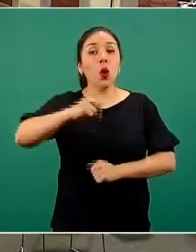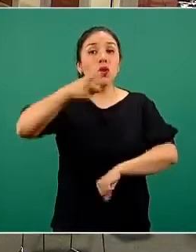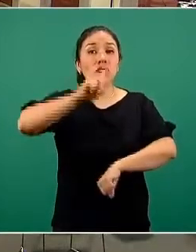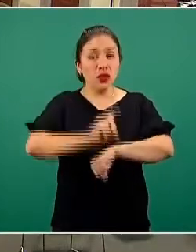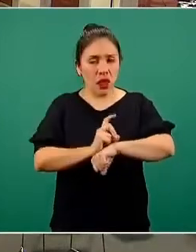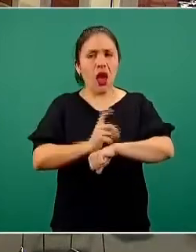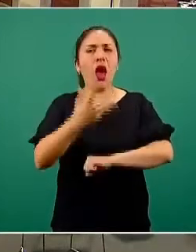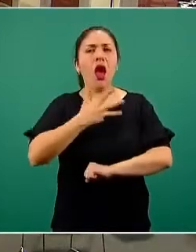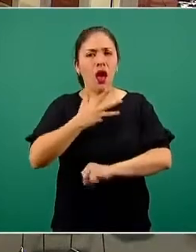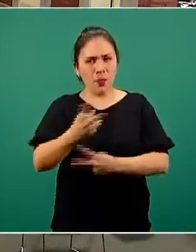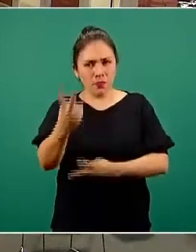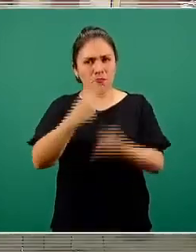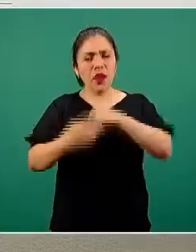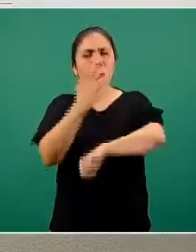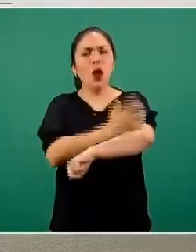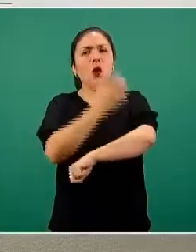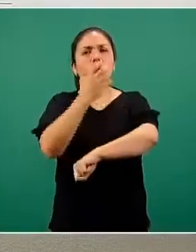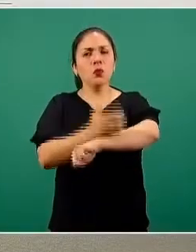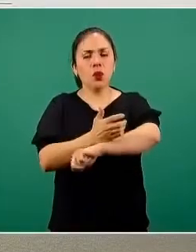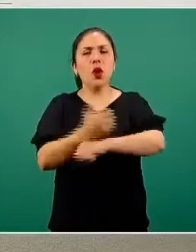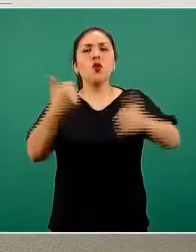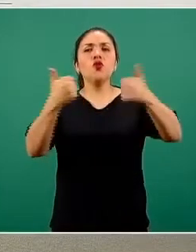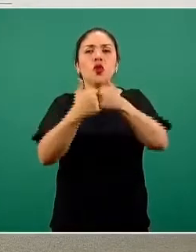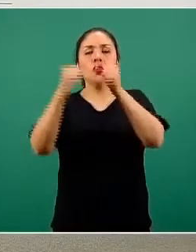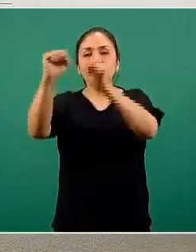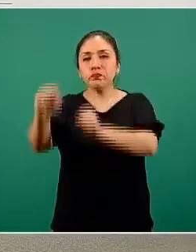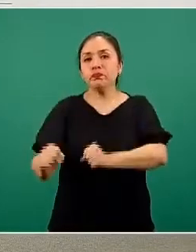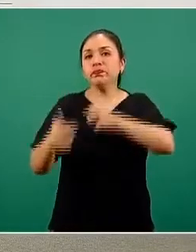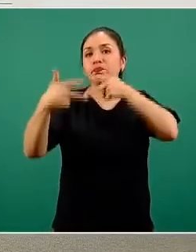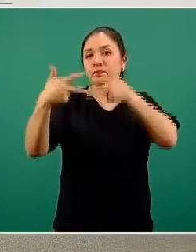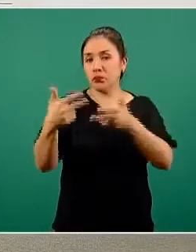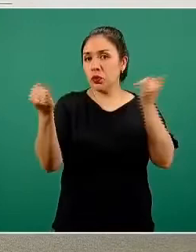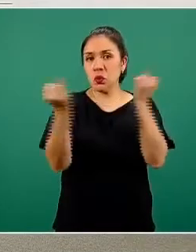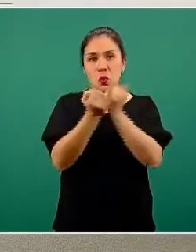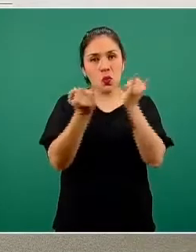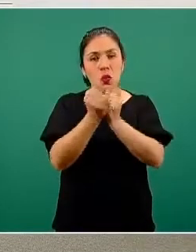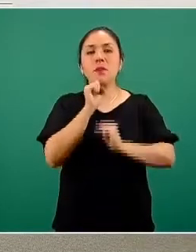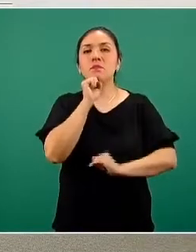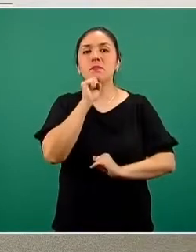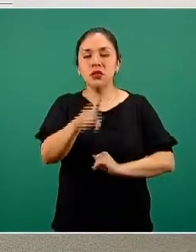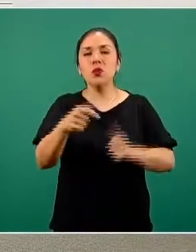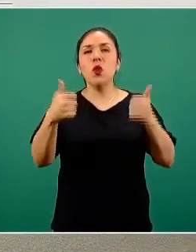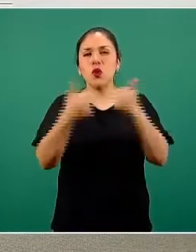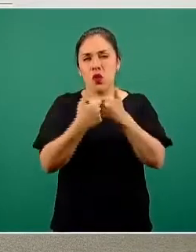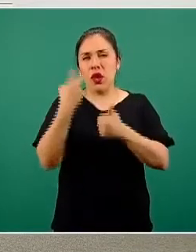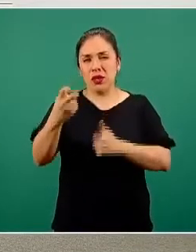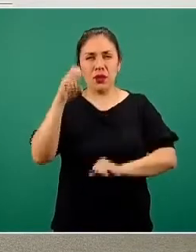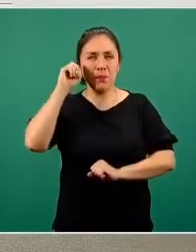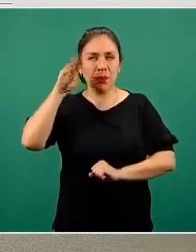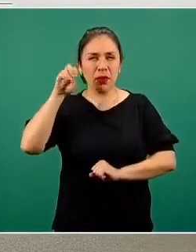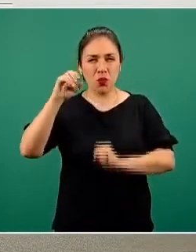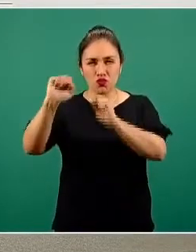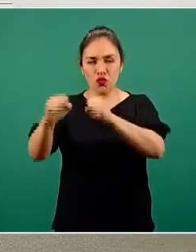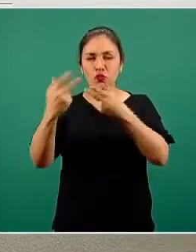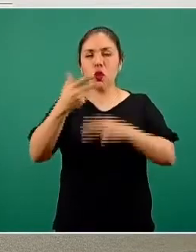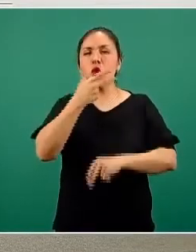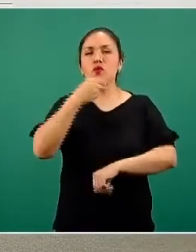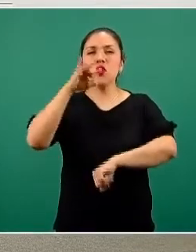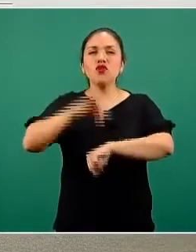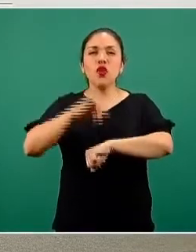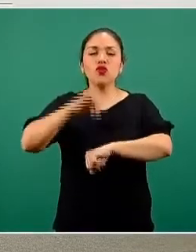nos está acompañando por la vía virtual también, a través de la videoconferencia, el doctor